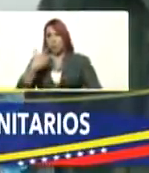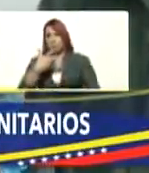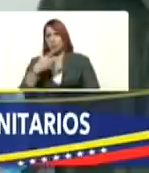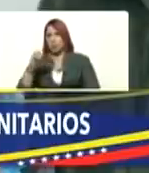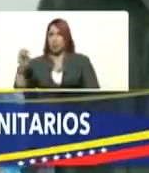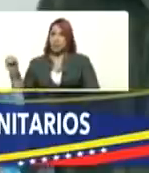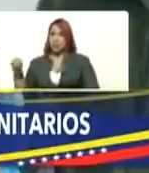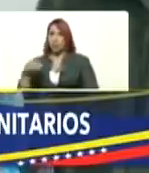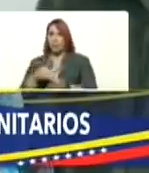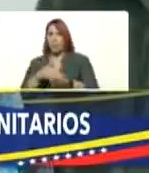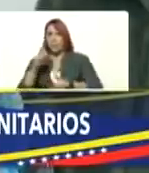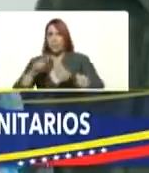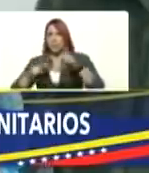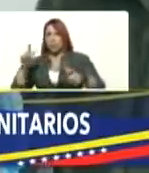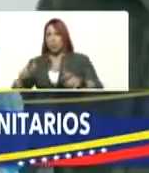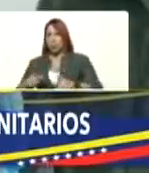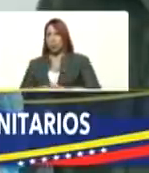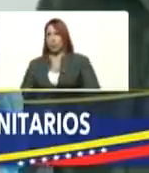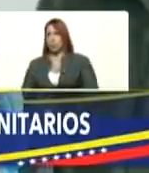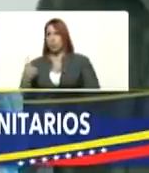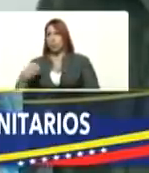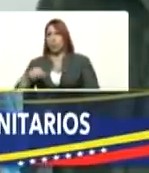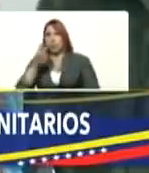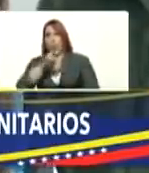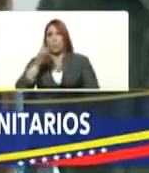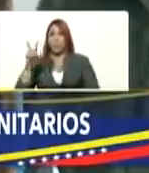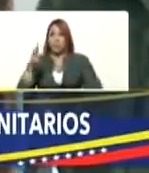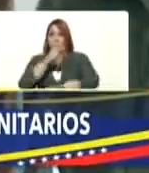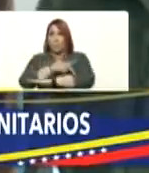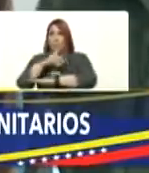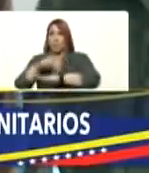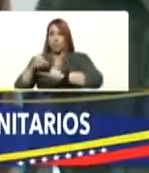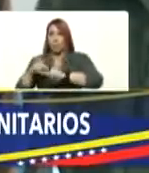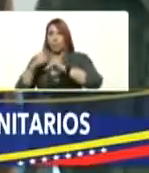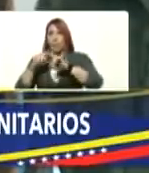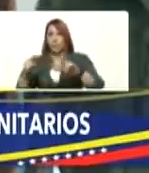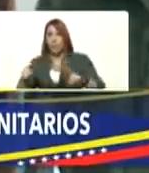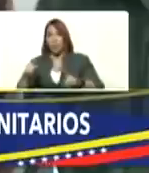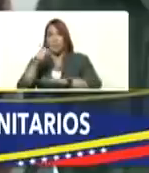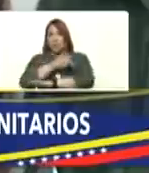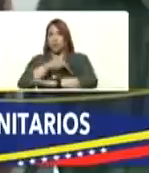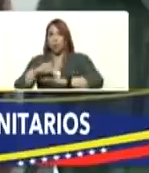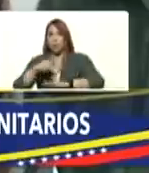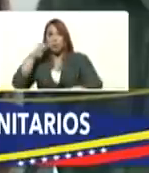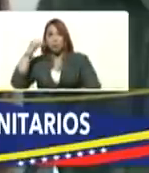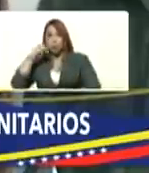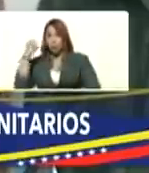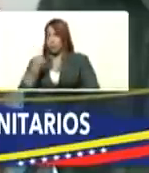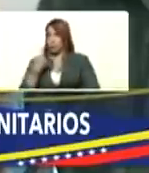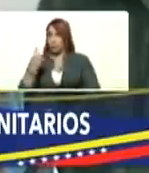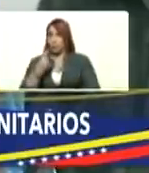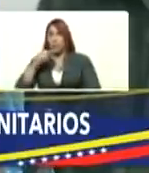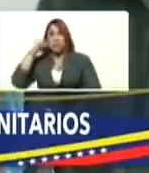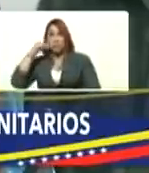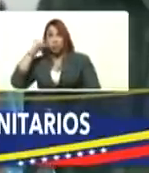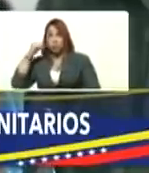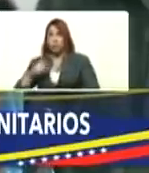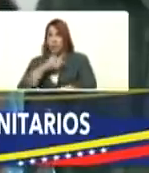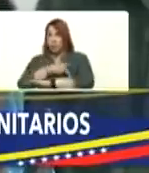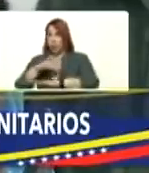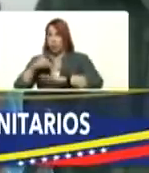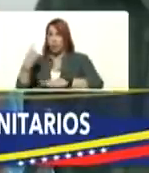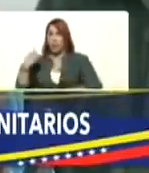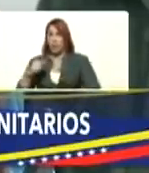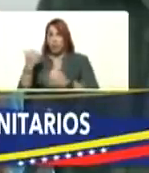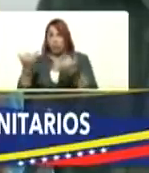2.300.000 habitantes. Y fíjense, tenemos 22 parroquias, pero la parroquia Sucre, solamente la parroquia Sucre, tiene